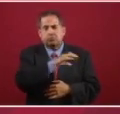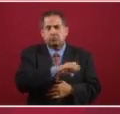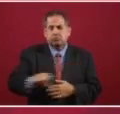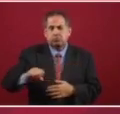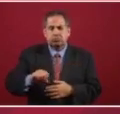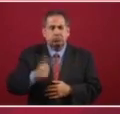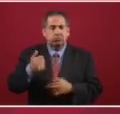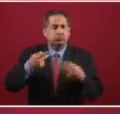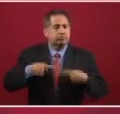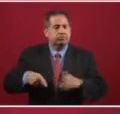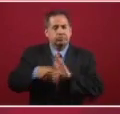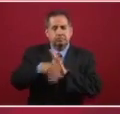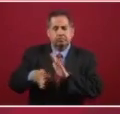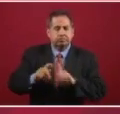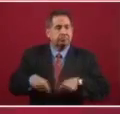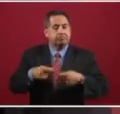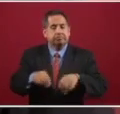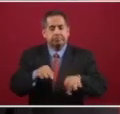un periódico